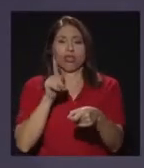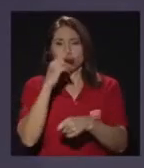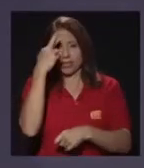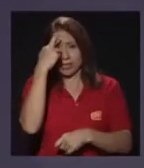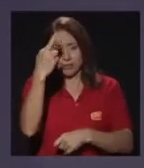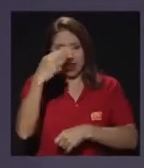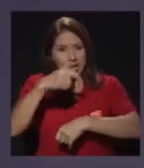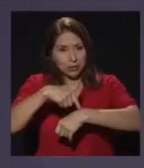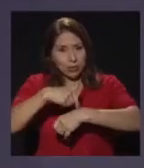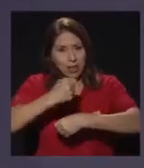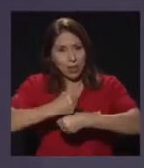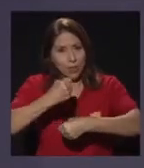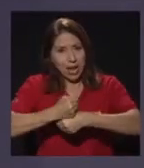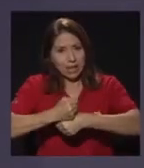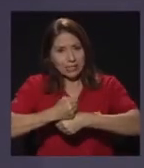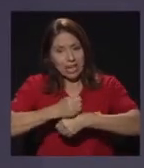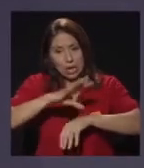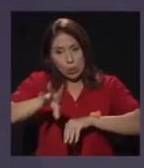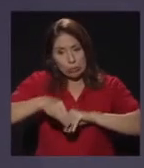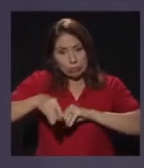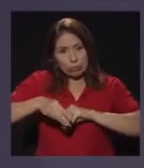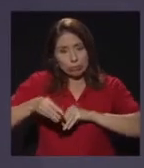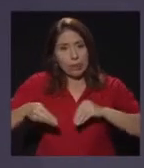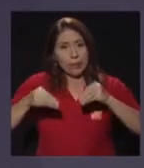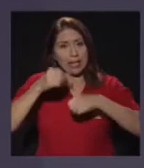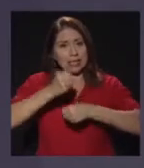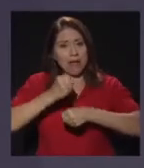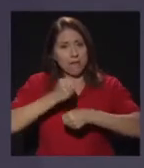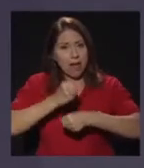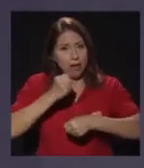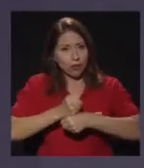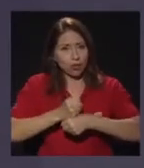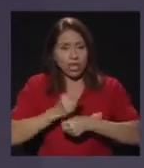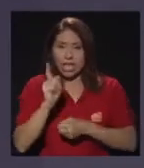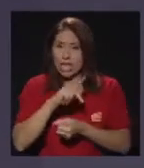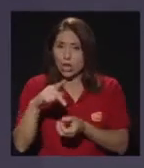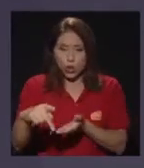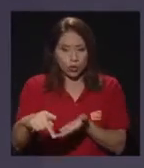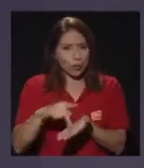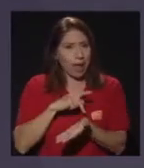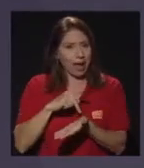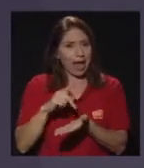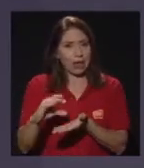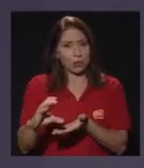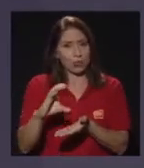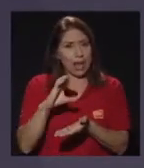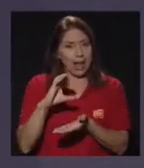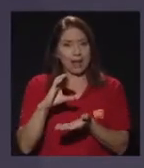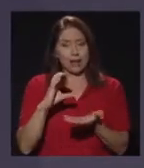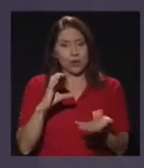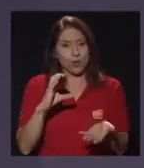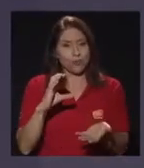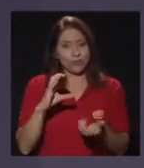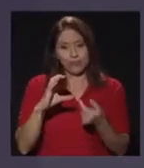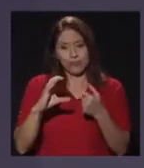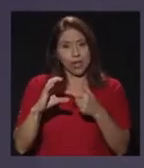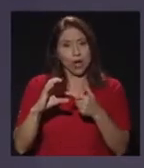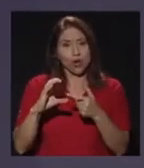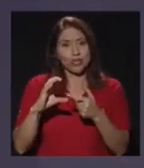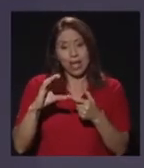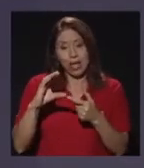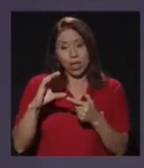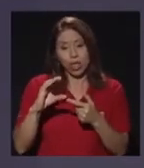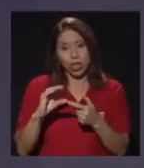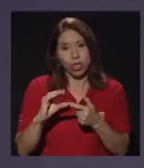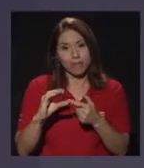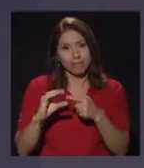laborales. Nos ponen más trabajo de la cuenta y no nos pagan un salario, lo que nos pagan menos